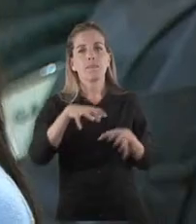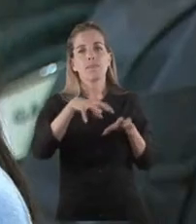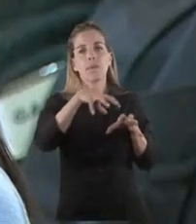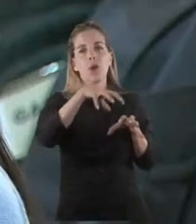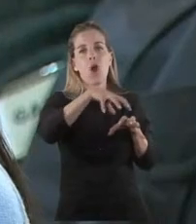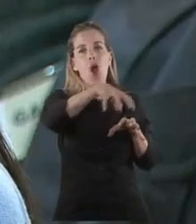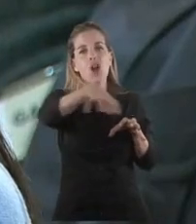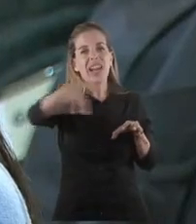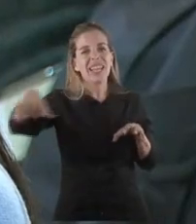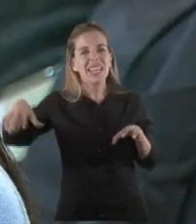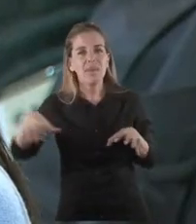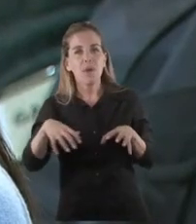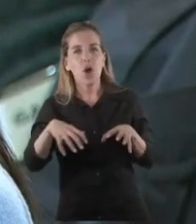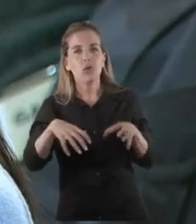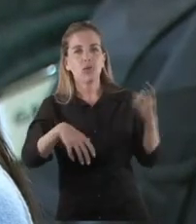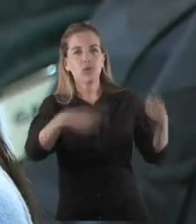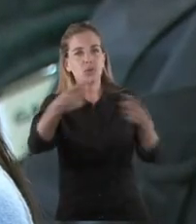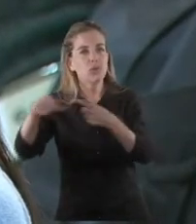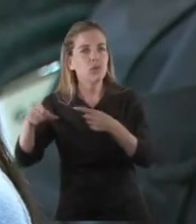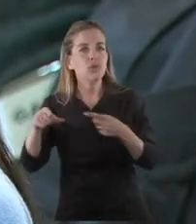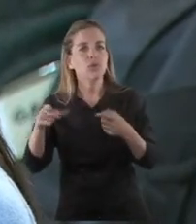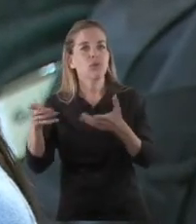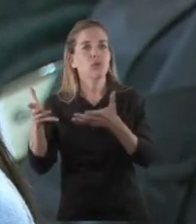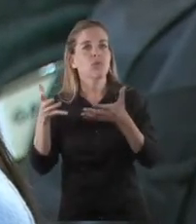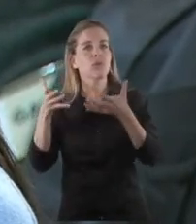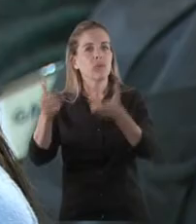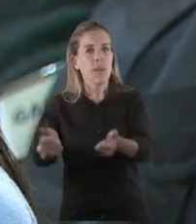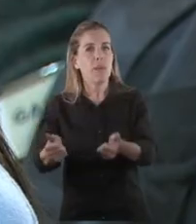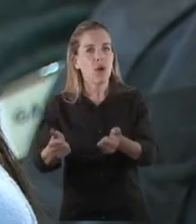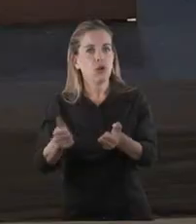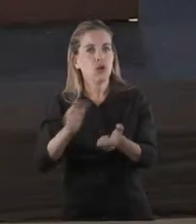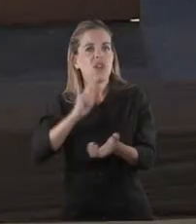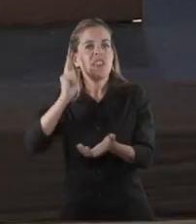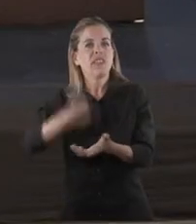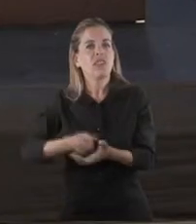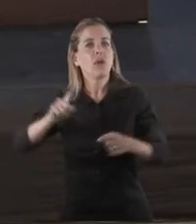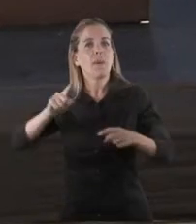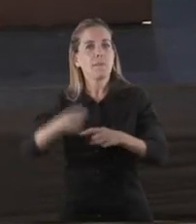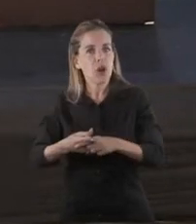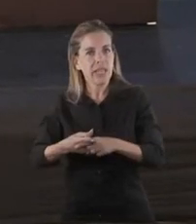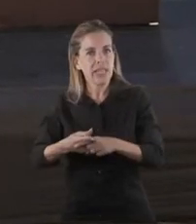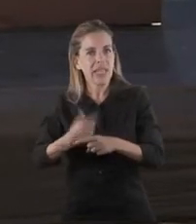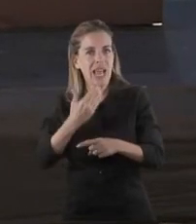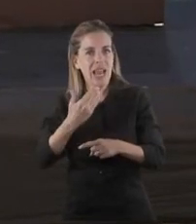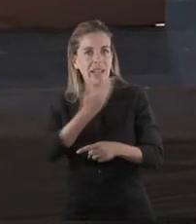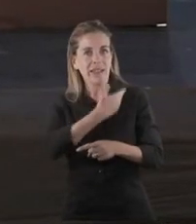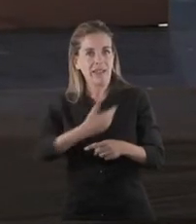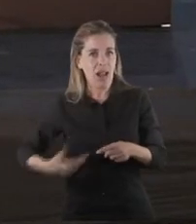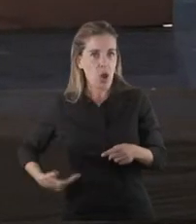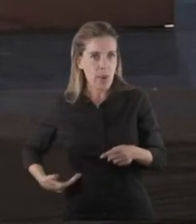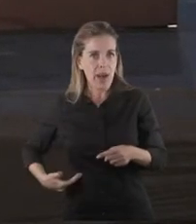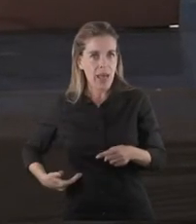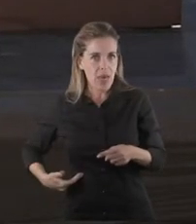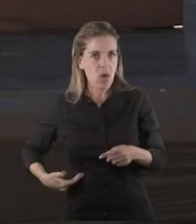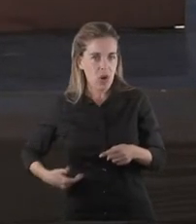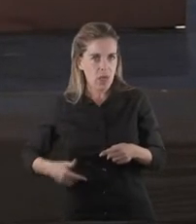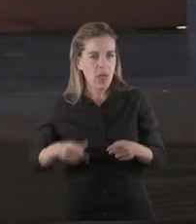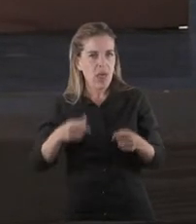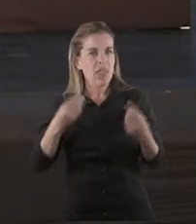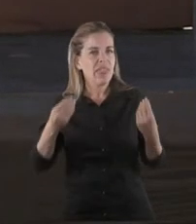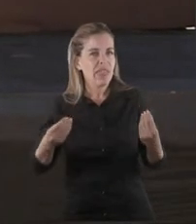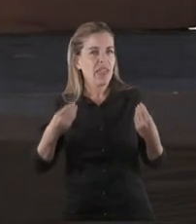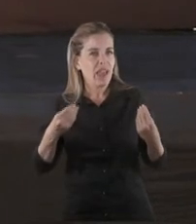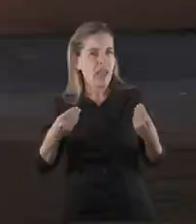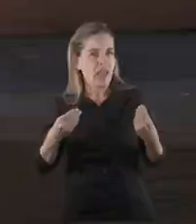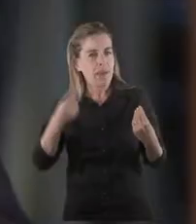institucionales, con un fuerte apoyo y una fuerte decisión política del gobernador de transformar nuestro Sanco